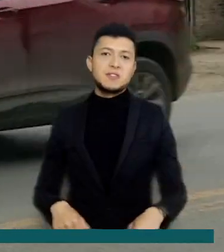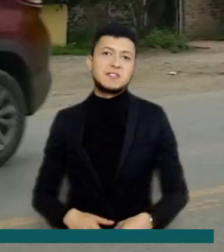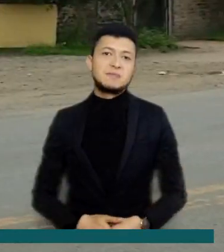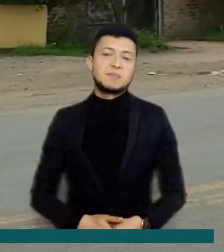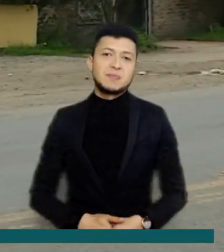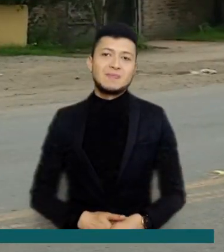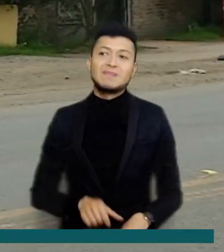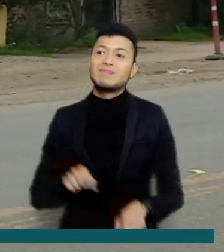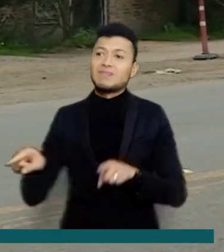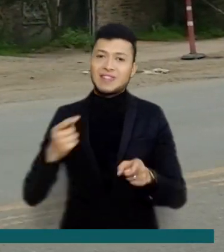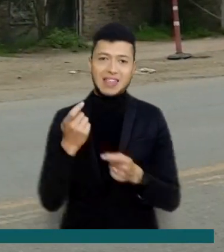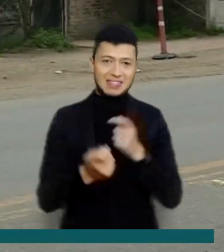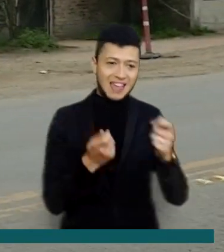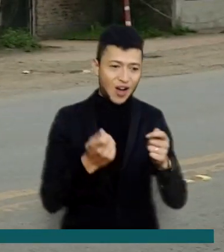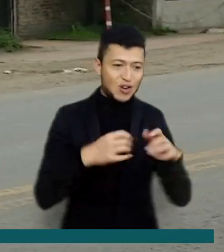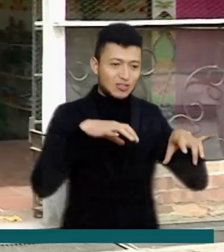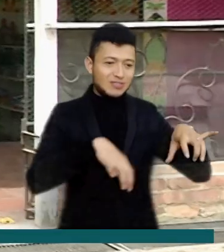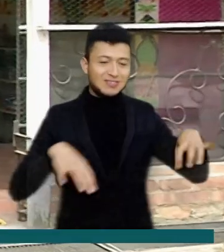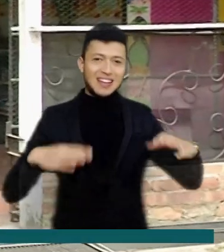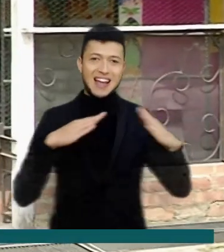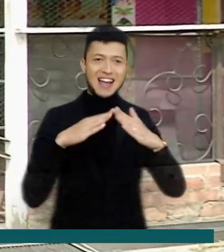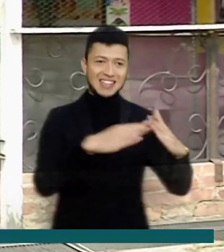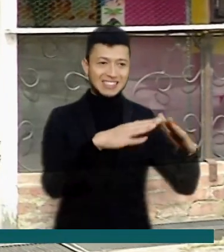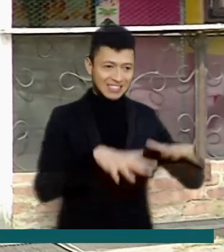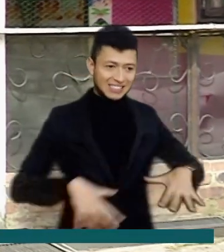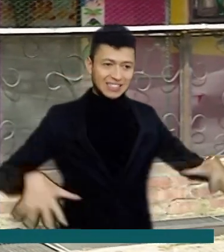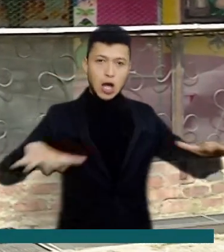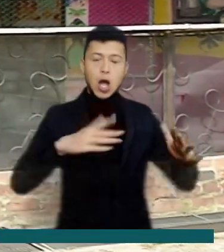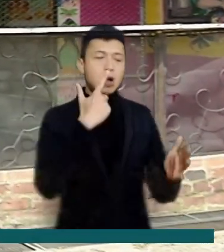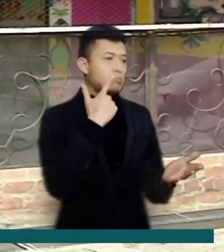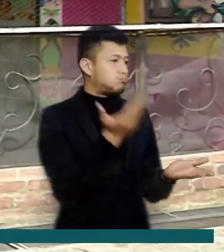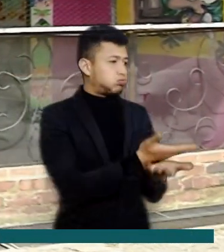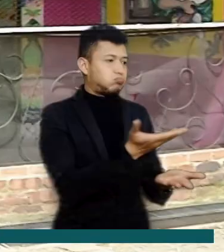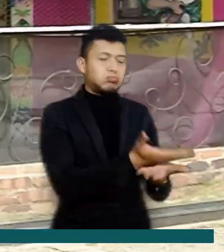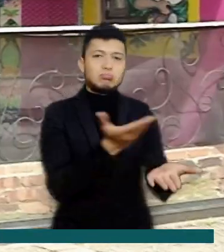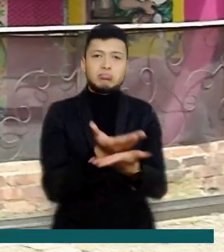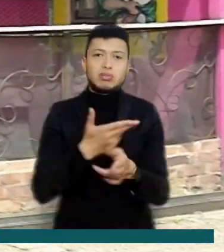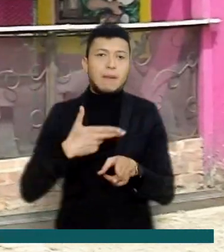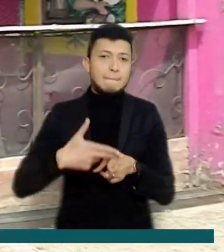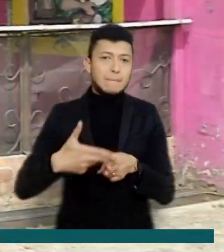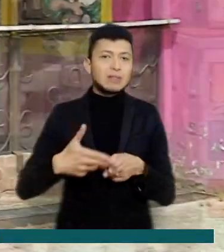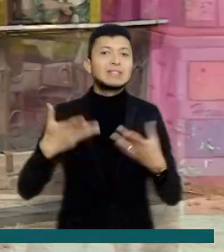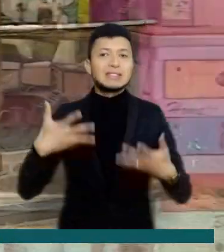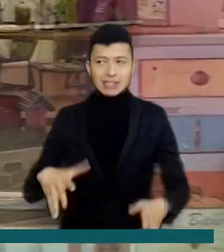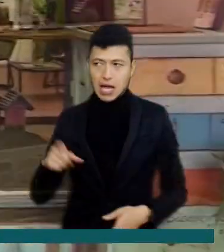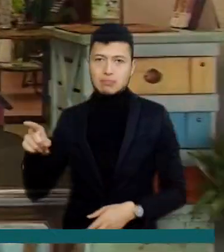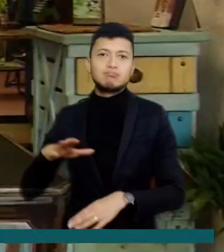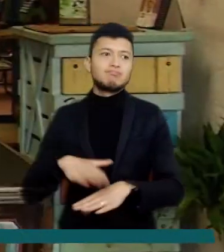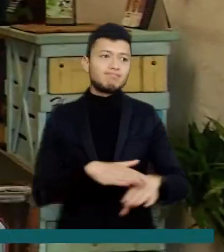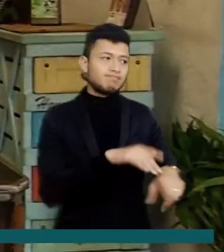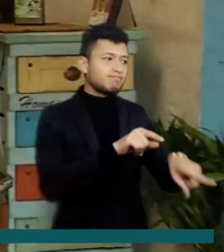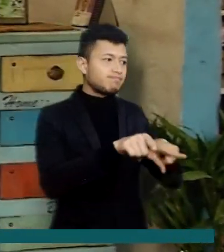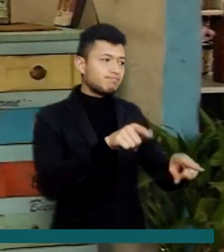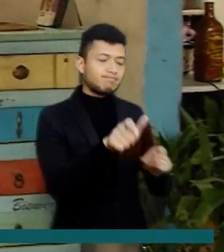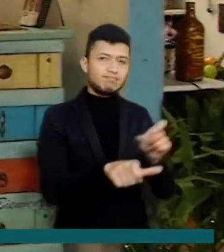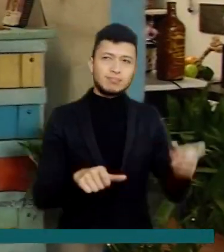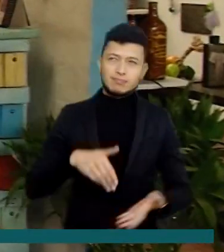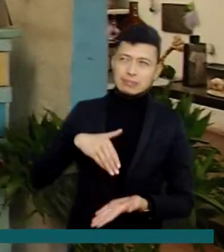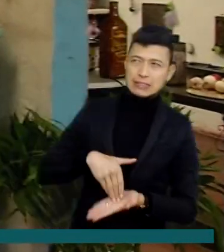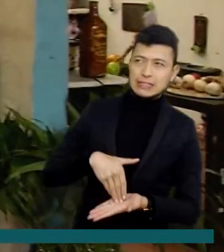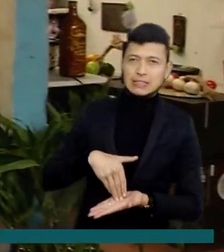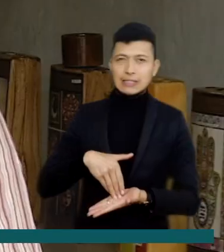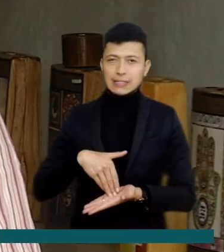Por esta razón, muchos de los negocios y casas que se encuentran en este espacio ya no estarían ahí y desde ya el anuncio genera diferentes